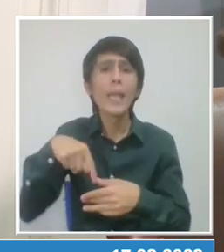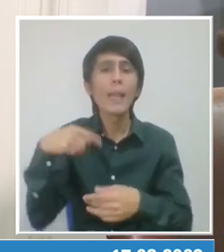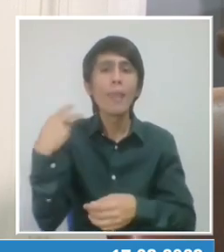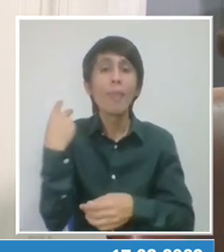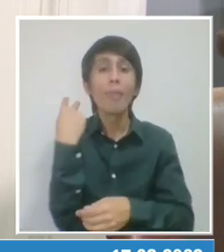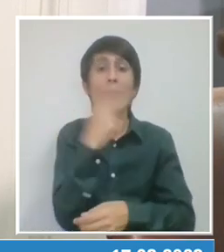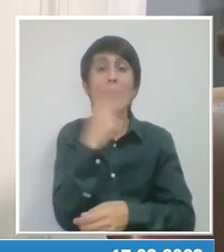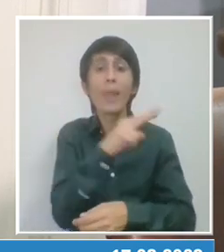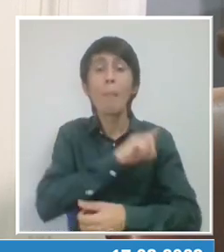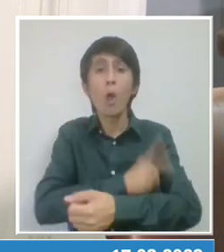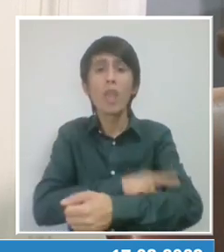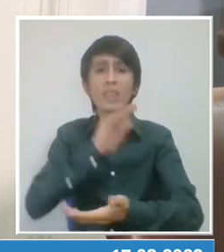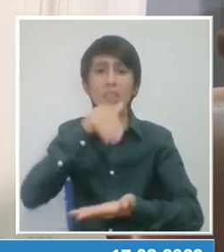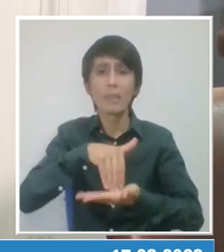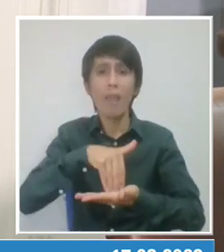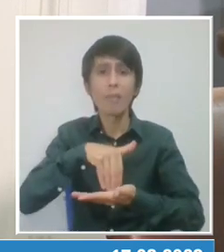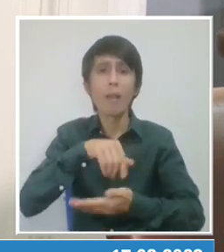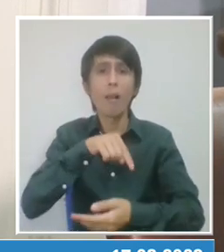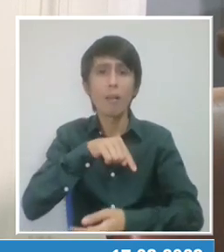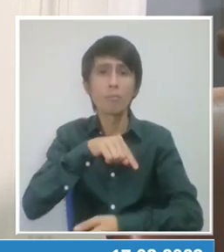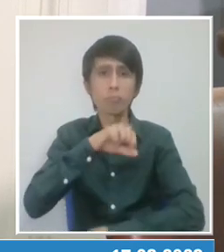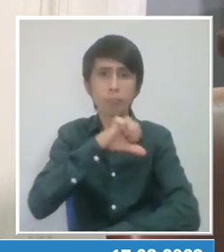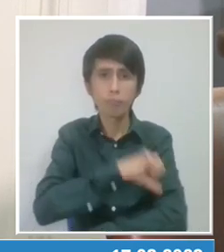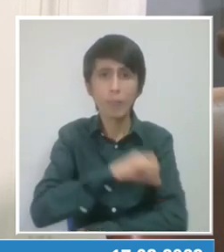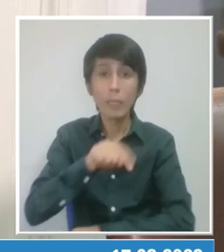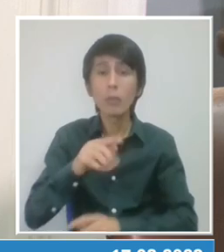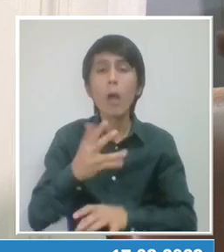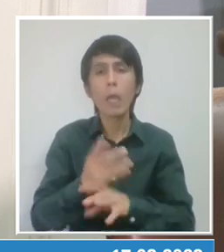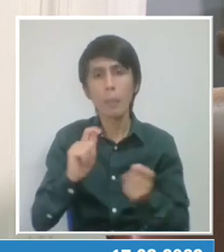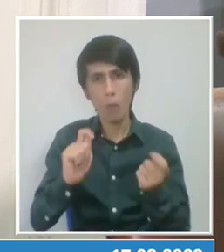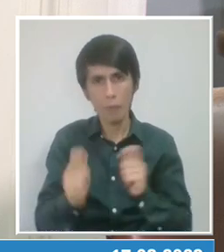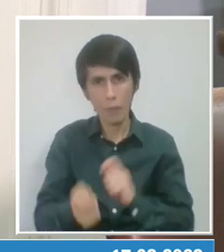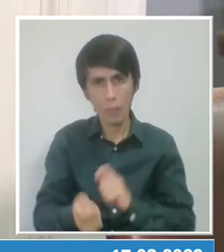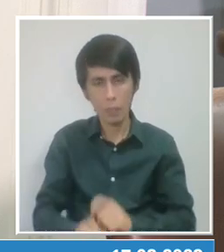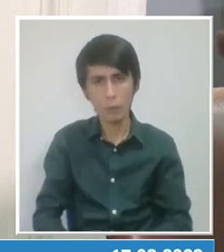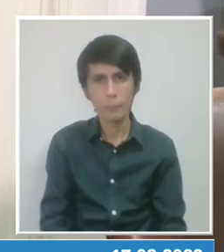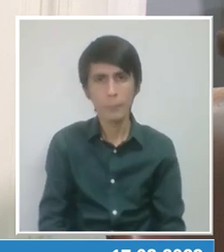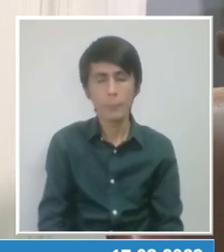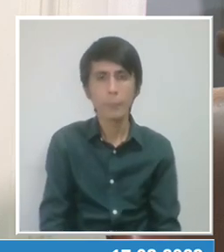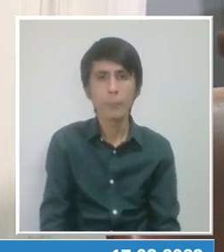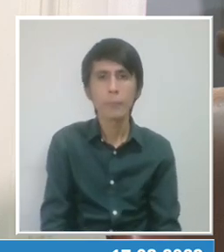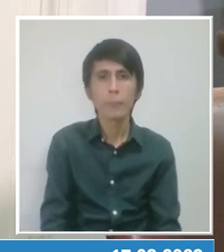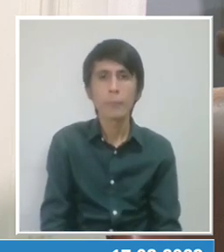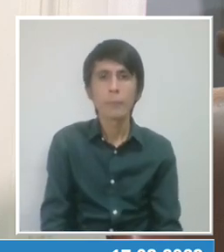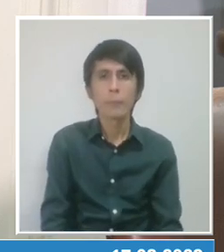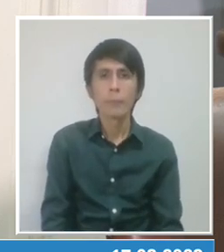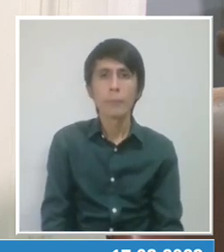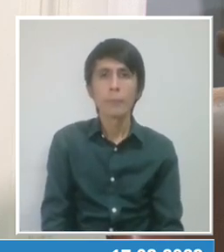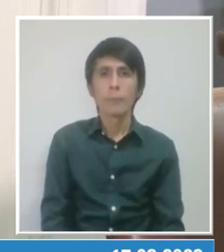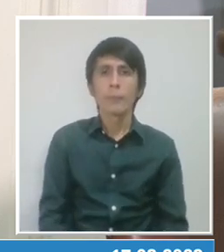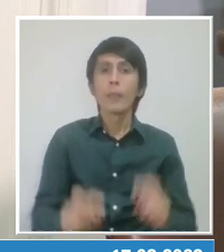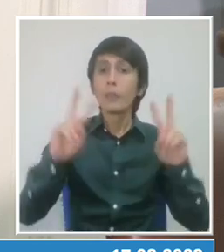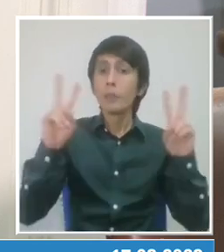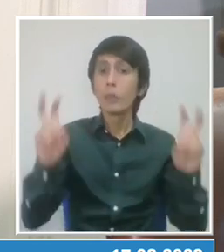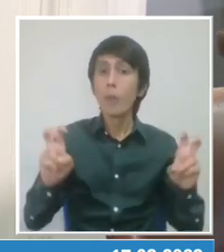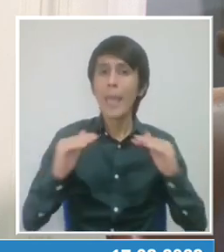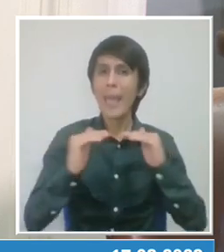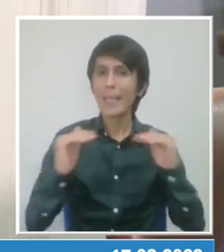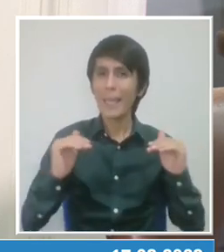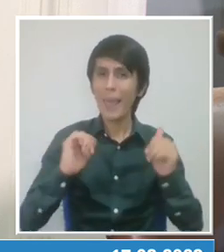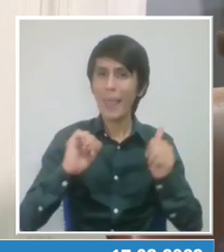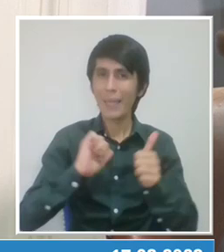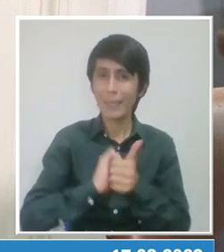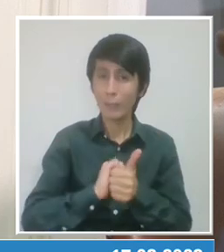modificarlo. En relación con la equidad de género, yo estoy de acuerdo con